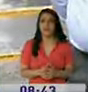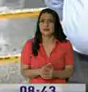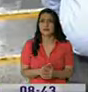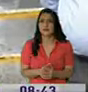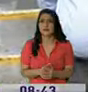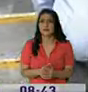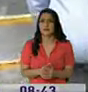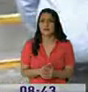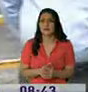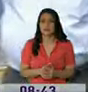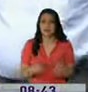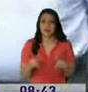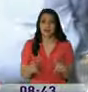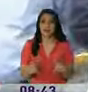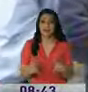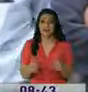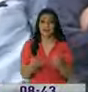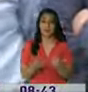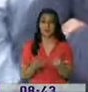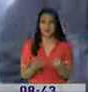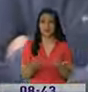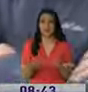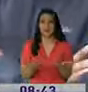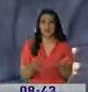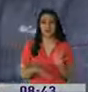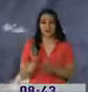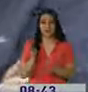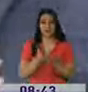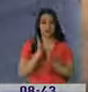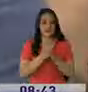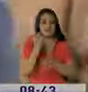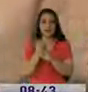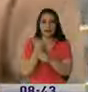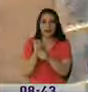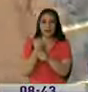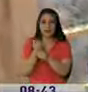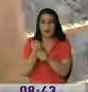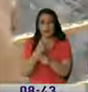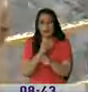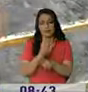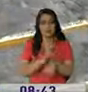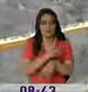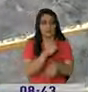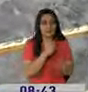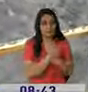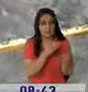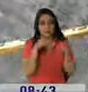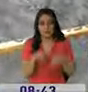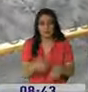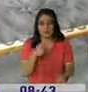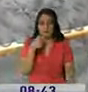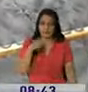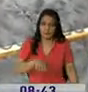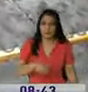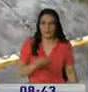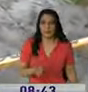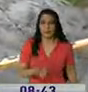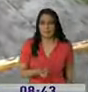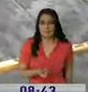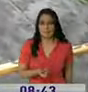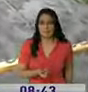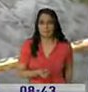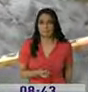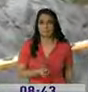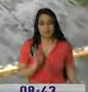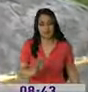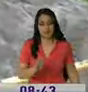estamos acá. Aquí, bueno, ahorita en el momento no estamos porque todo el mundo trabaja en las mañanas y uno también tiene que dejar de trabajar para poder estar acá en estas secciones porque es